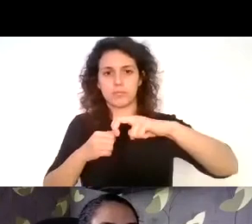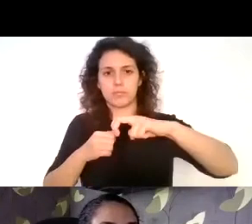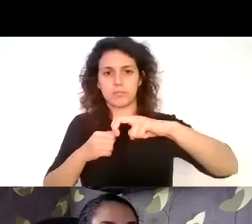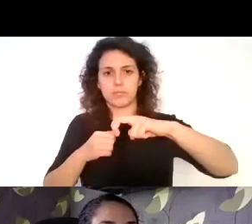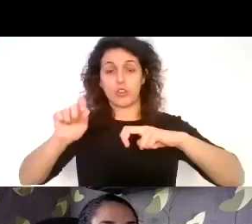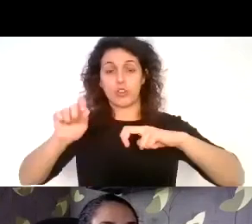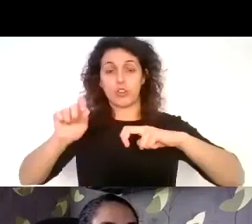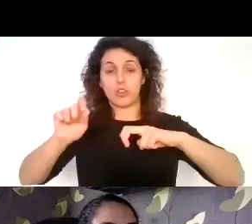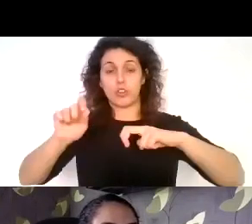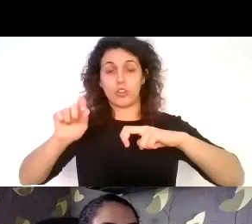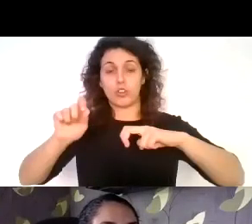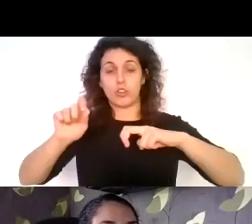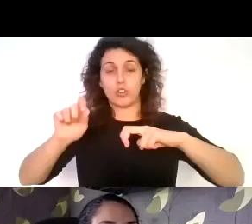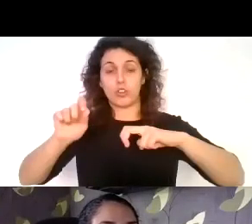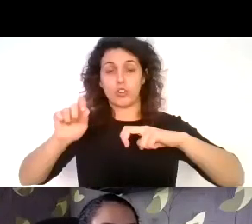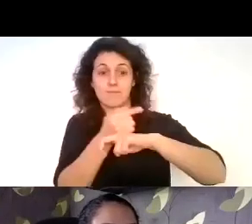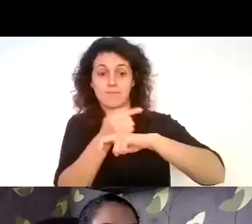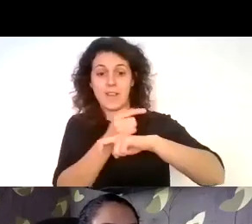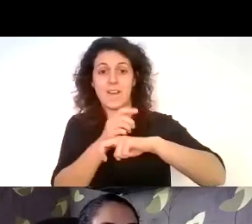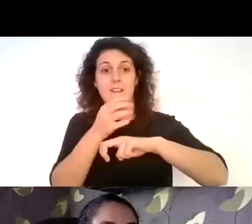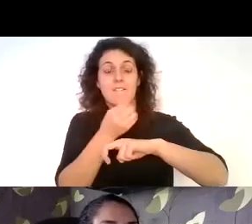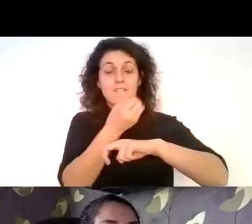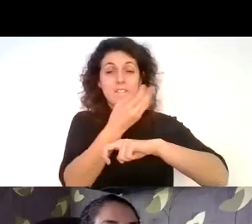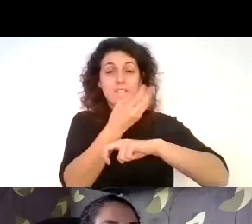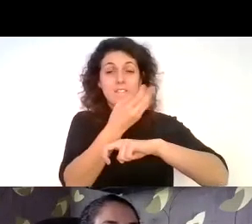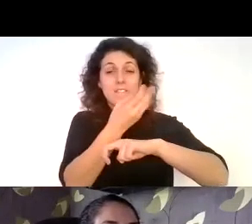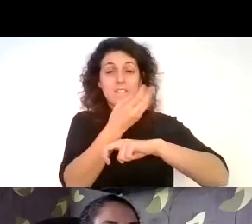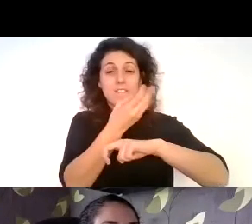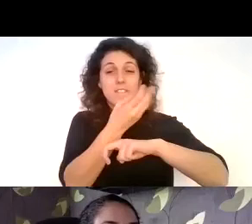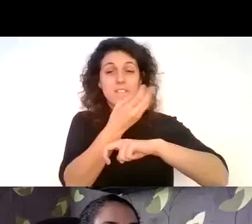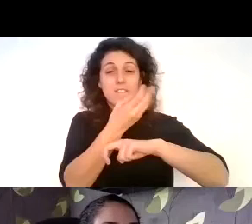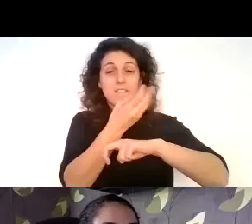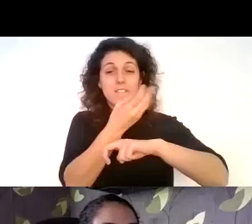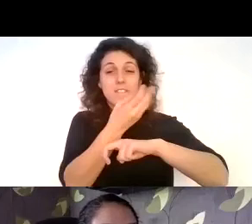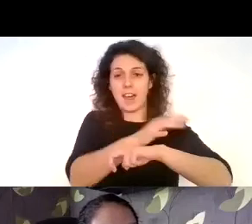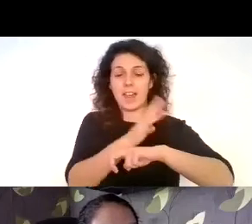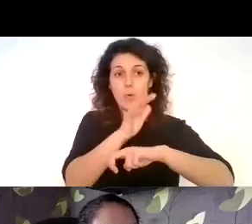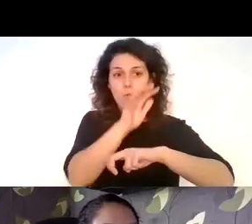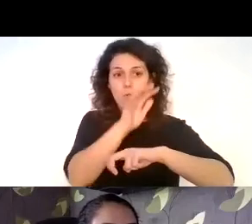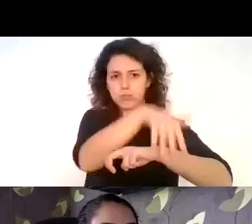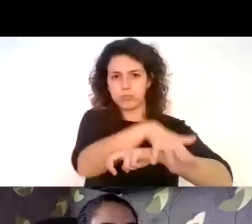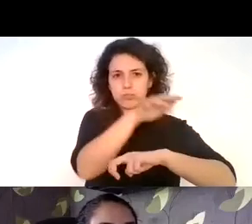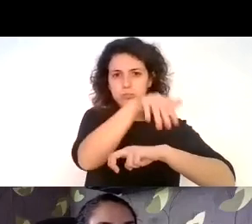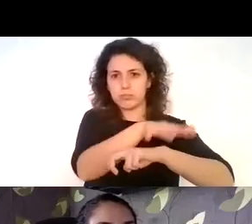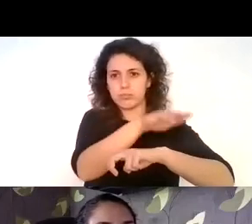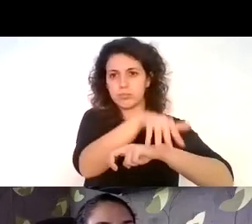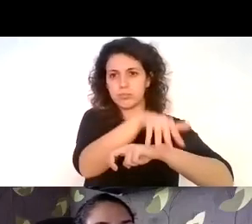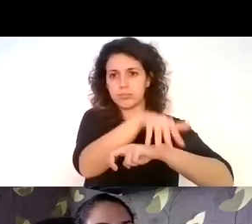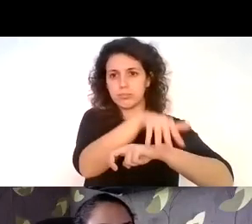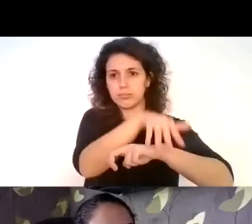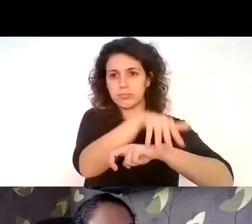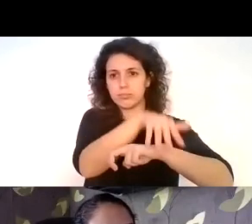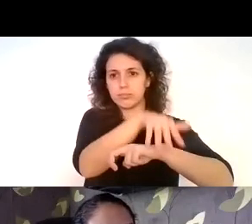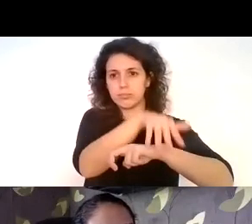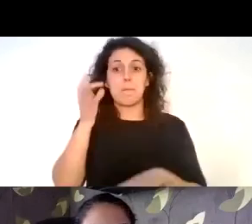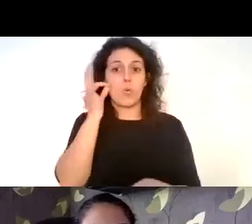ella hay vegetación y una cascada. De una mano ella sostiene un palo y de la otra ella está